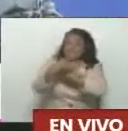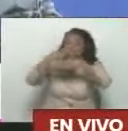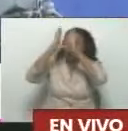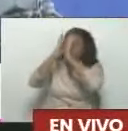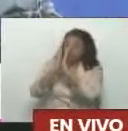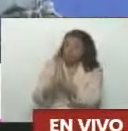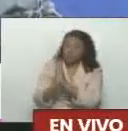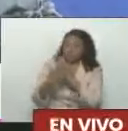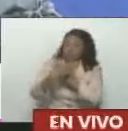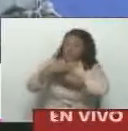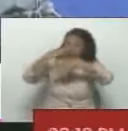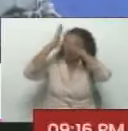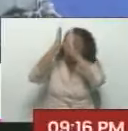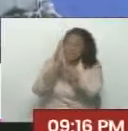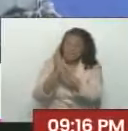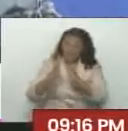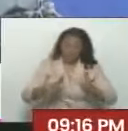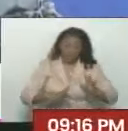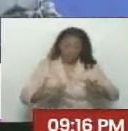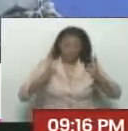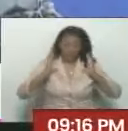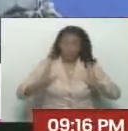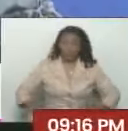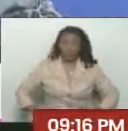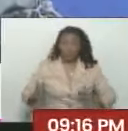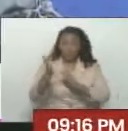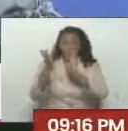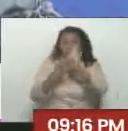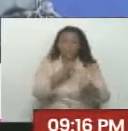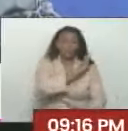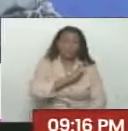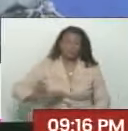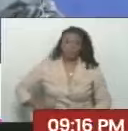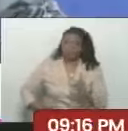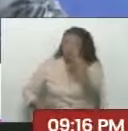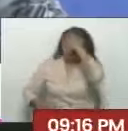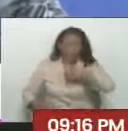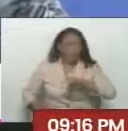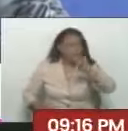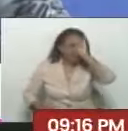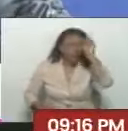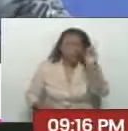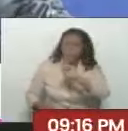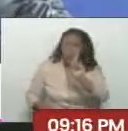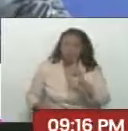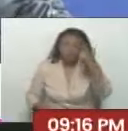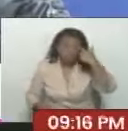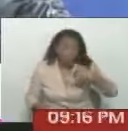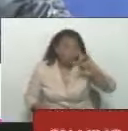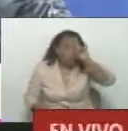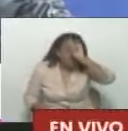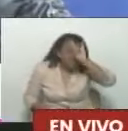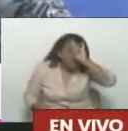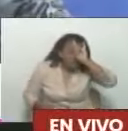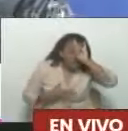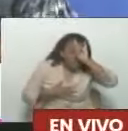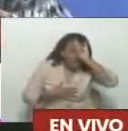la presencia de Dios. O sea que no somos diablos de maldad, al contrario, somos unos diablos